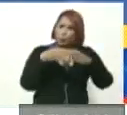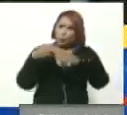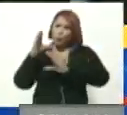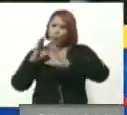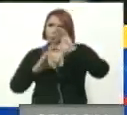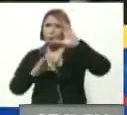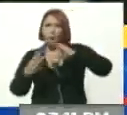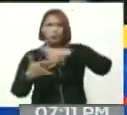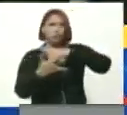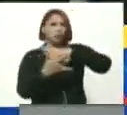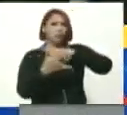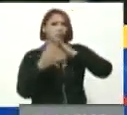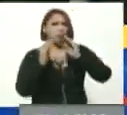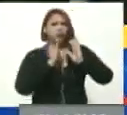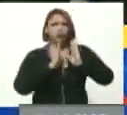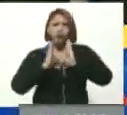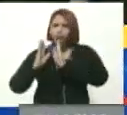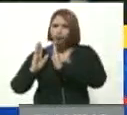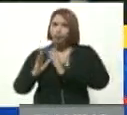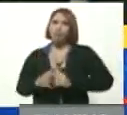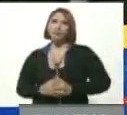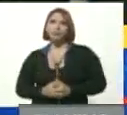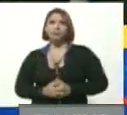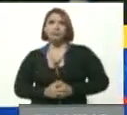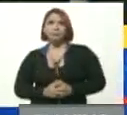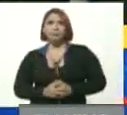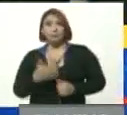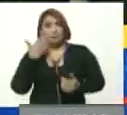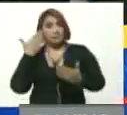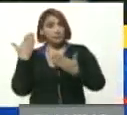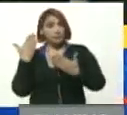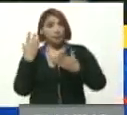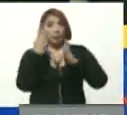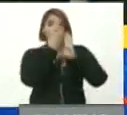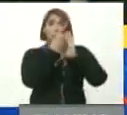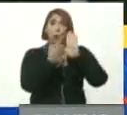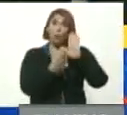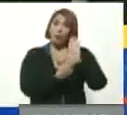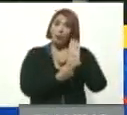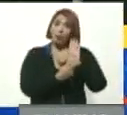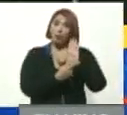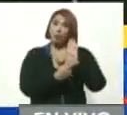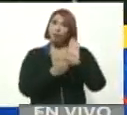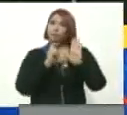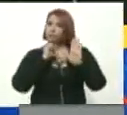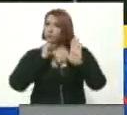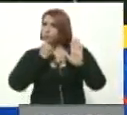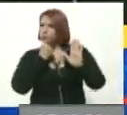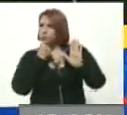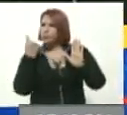científica. Científica. Aquí está este documento clasificado, secreto,